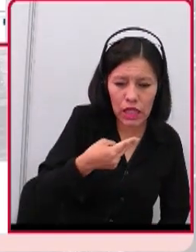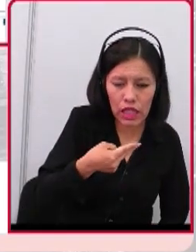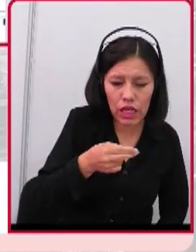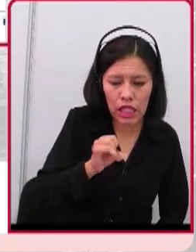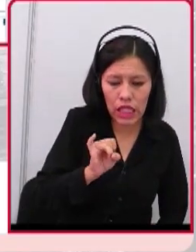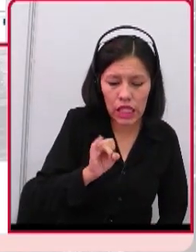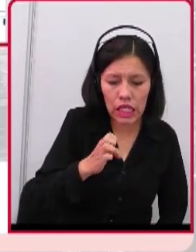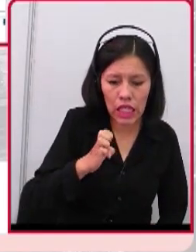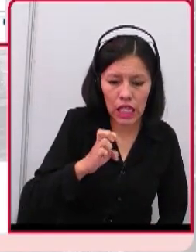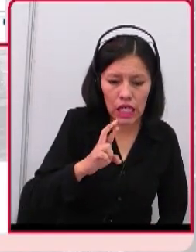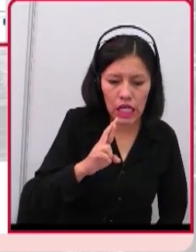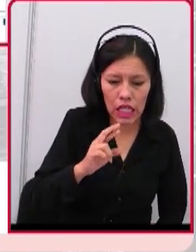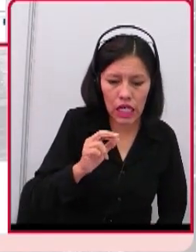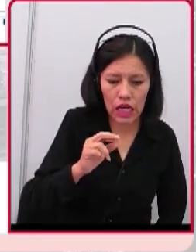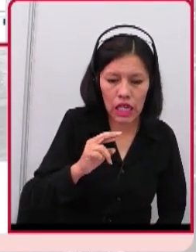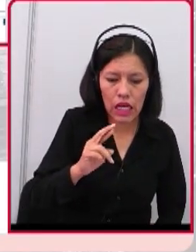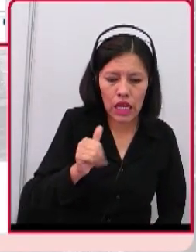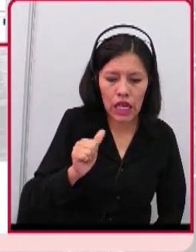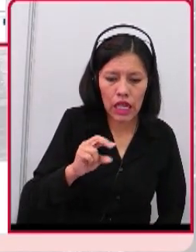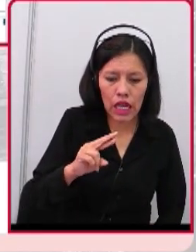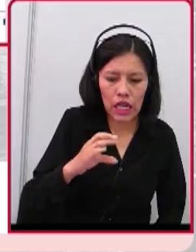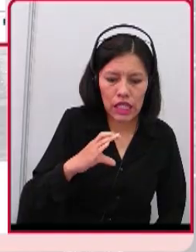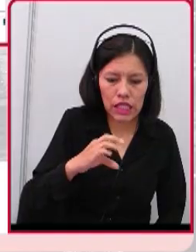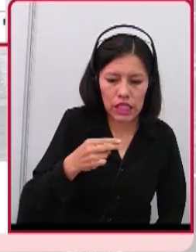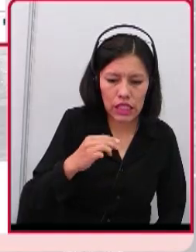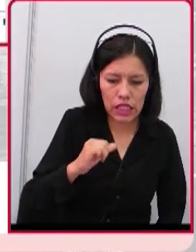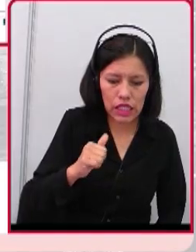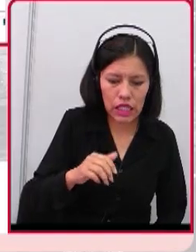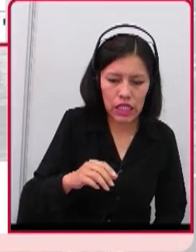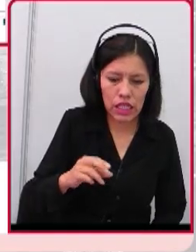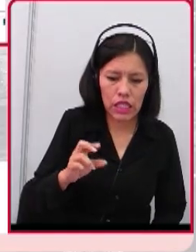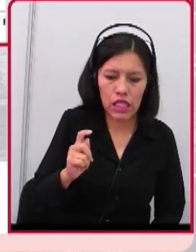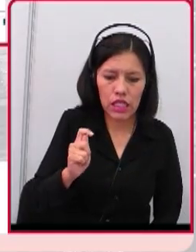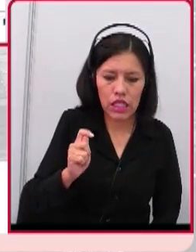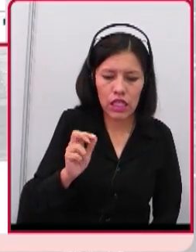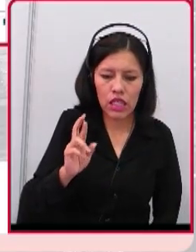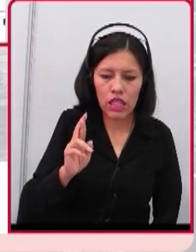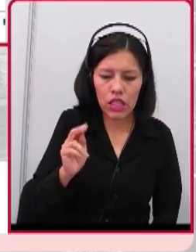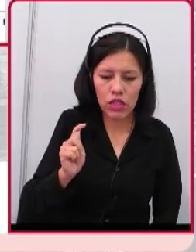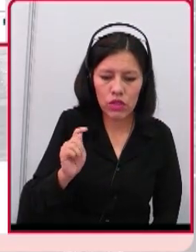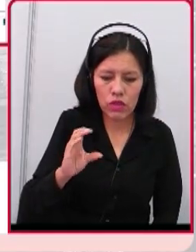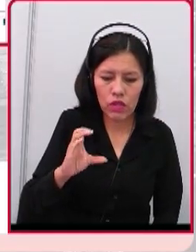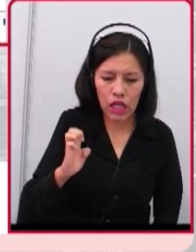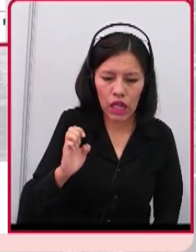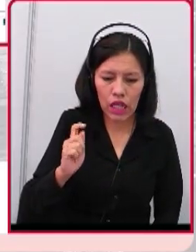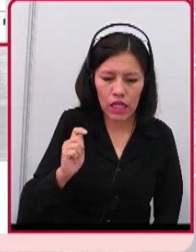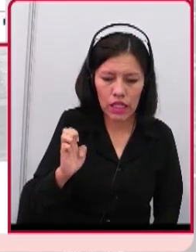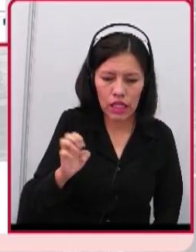truncado jerárquico. En la parte superior derecha, ustedes van a tener